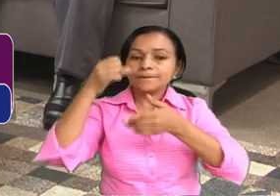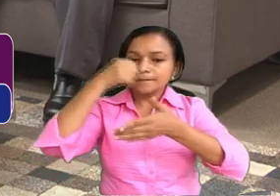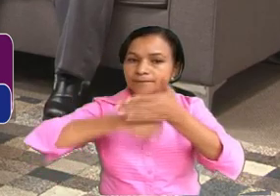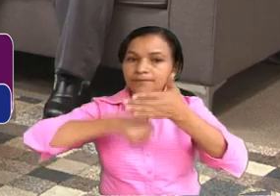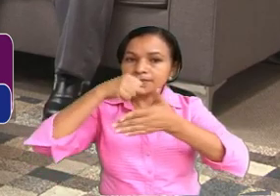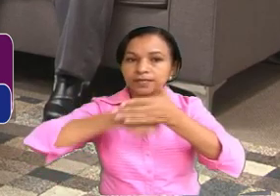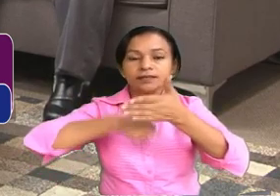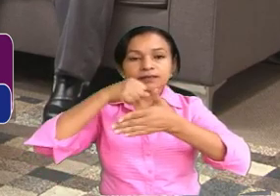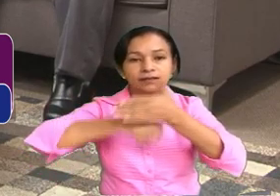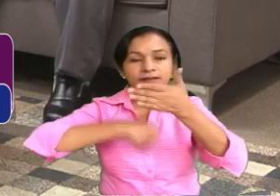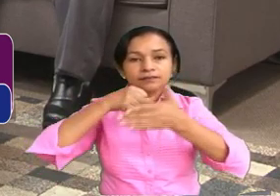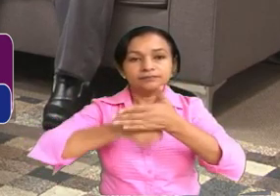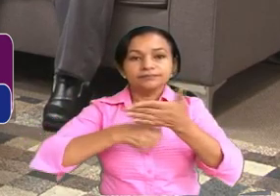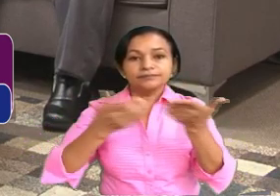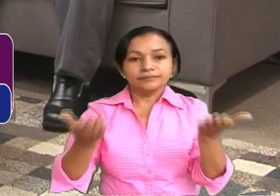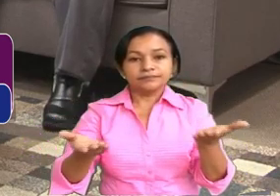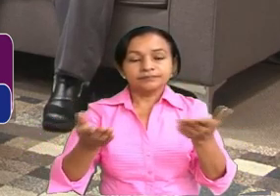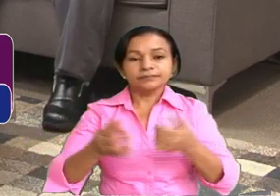fortalecer